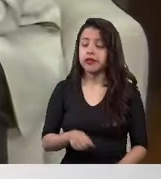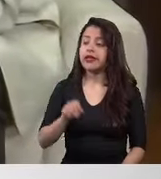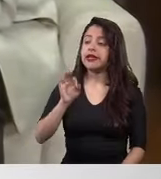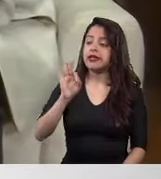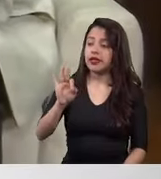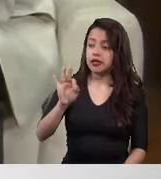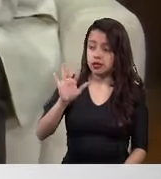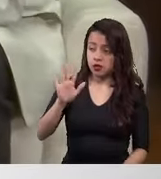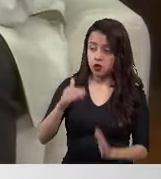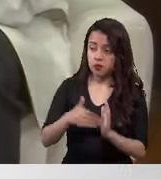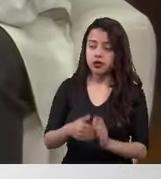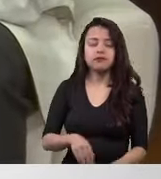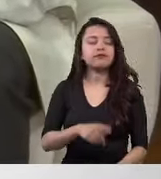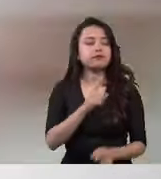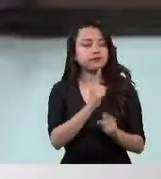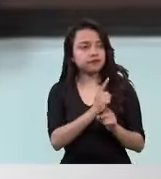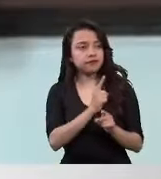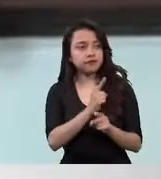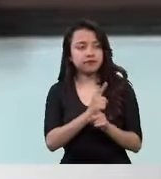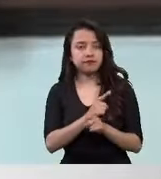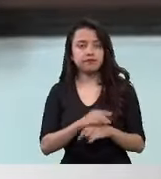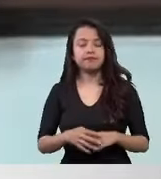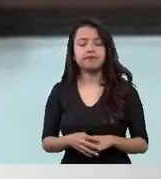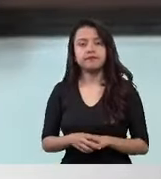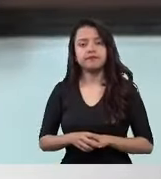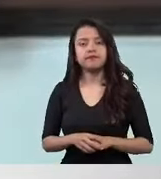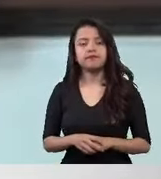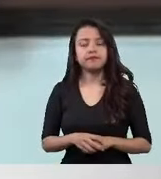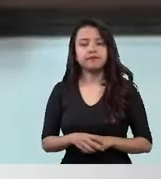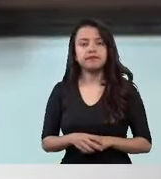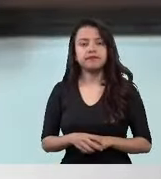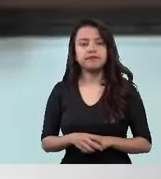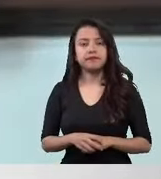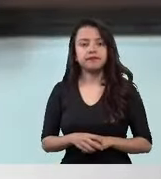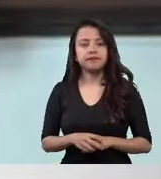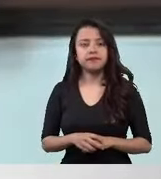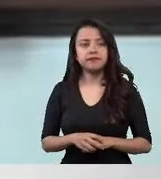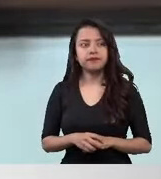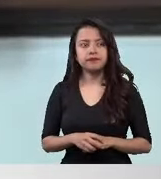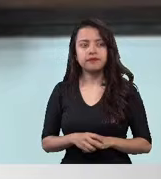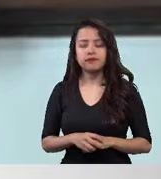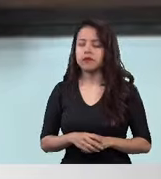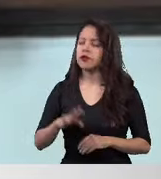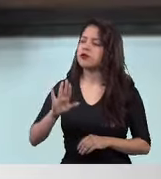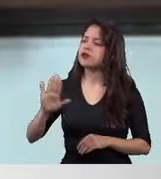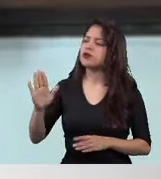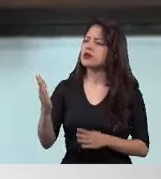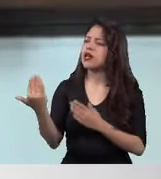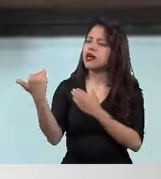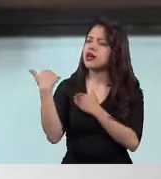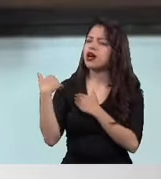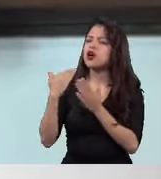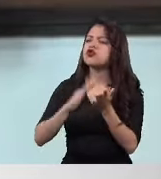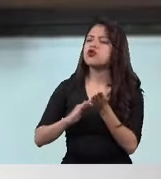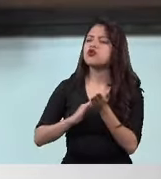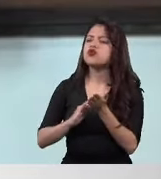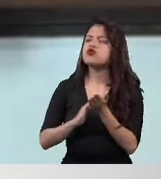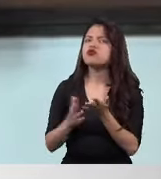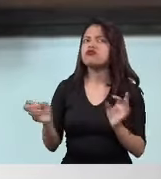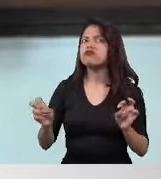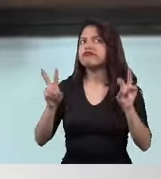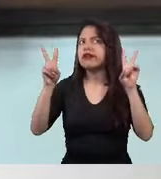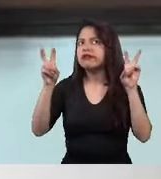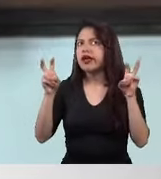35.000, 66.000 raciones al día. ¿Cómo va a solucionar usted el tema,